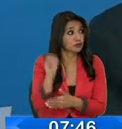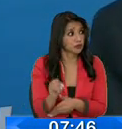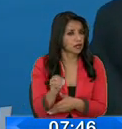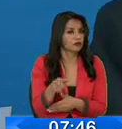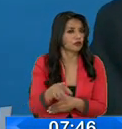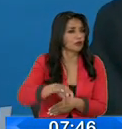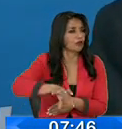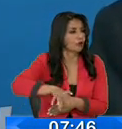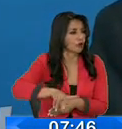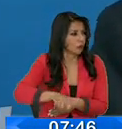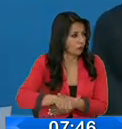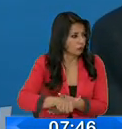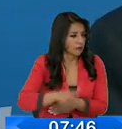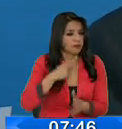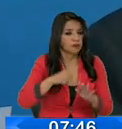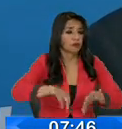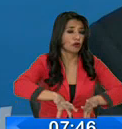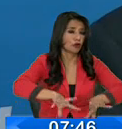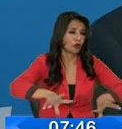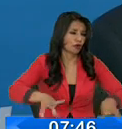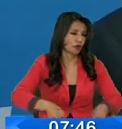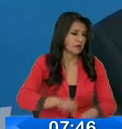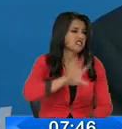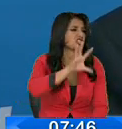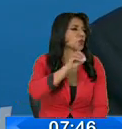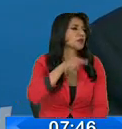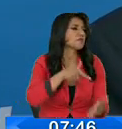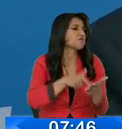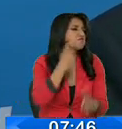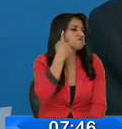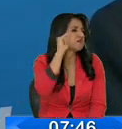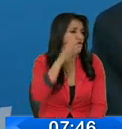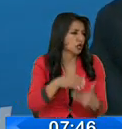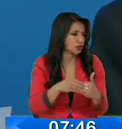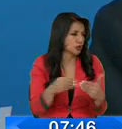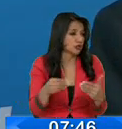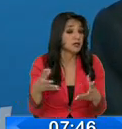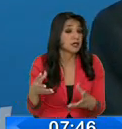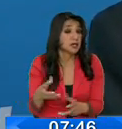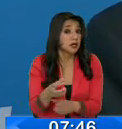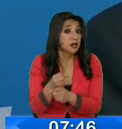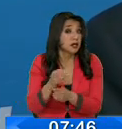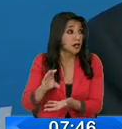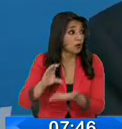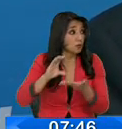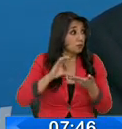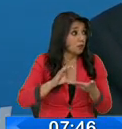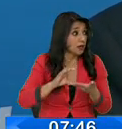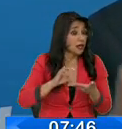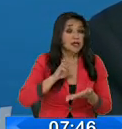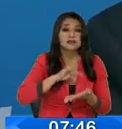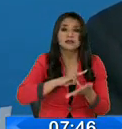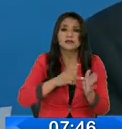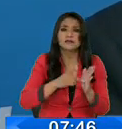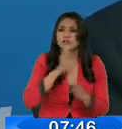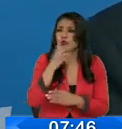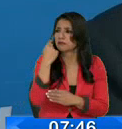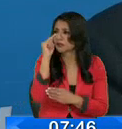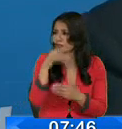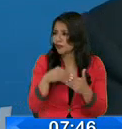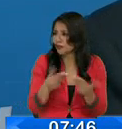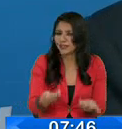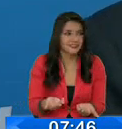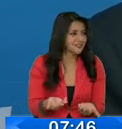decir si los robados son 50.000 millones de dólares y se recurriera en recuperar los 2 mil millones no estaríamos en el